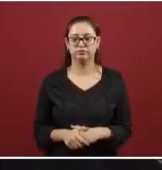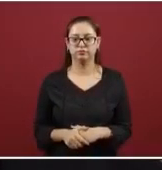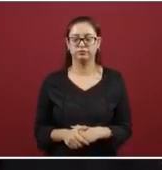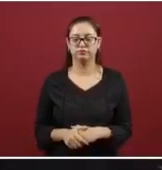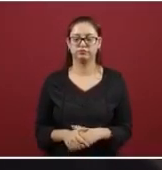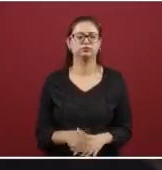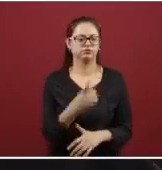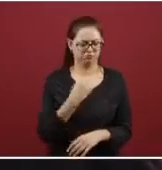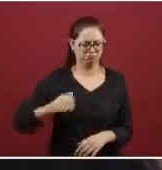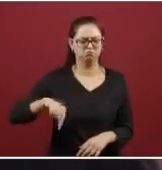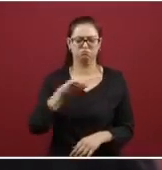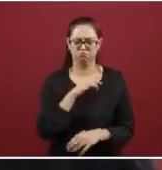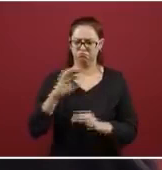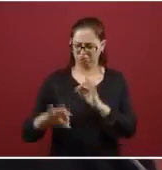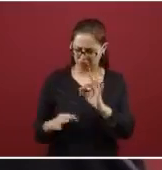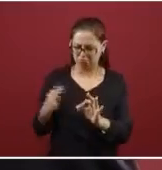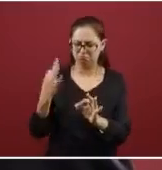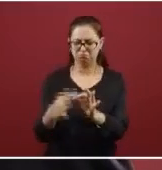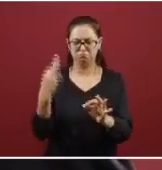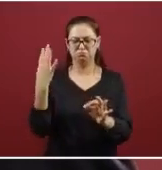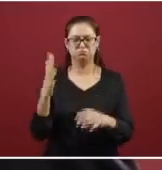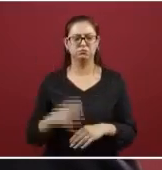Nosotros estamos cumpliendo y queremos